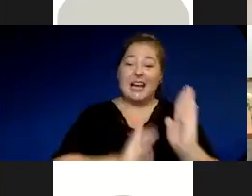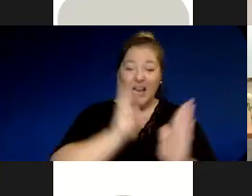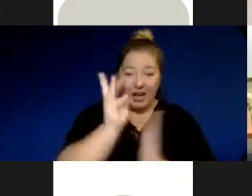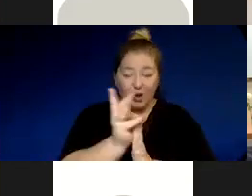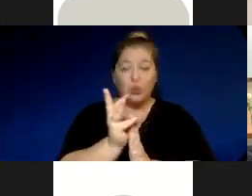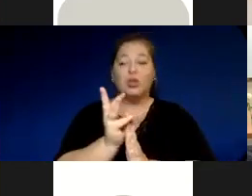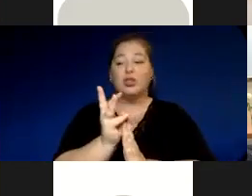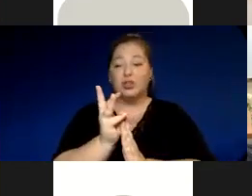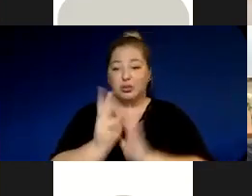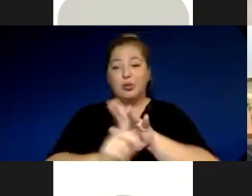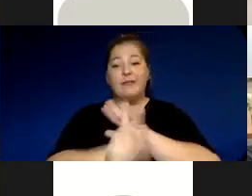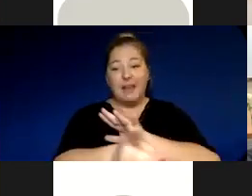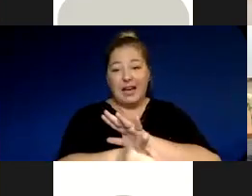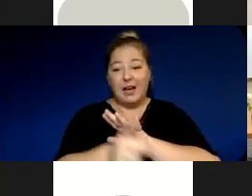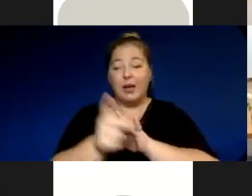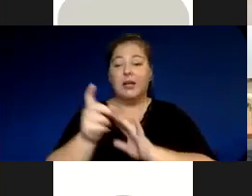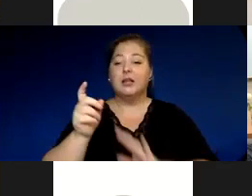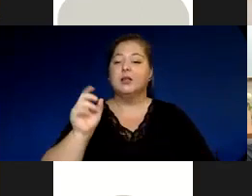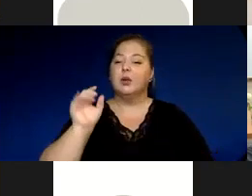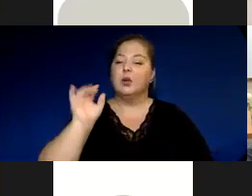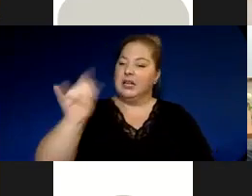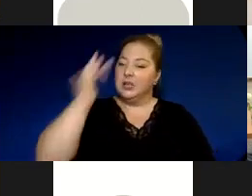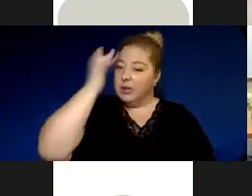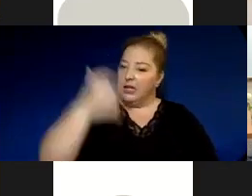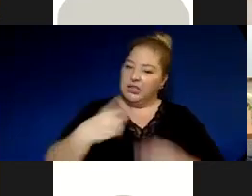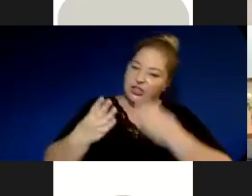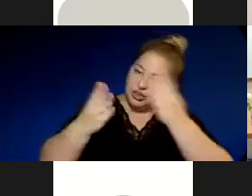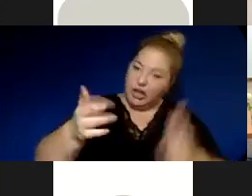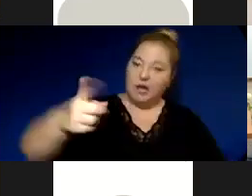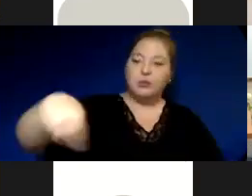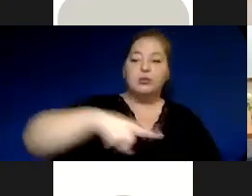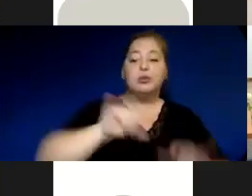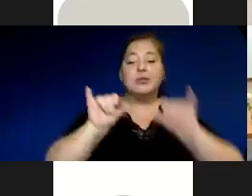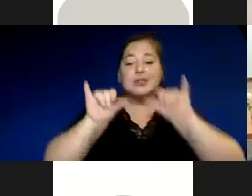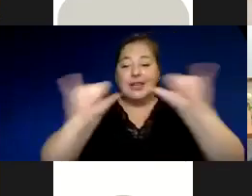que ustedes permanezcan en sus casas, principalmente pensando en la pandemia,